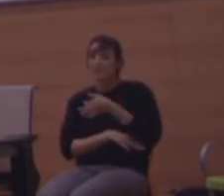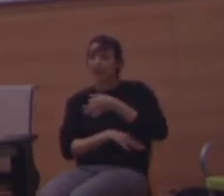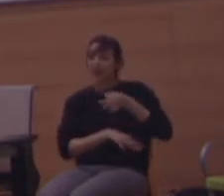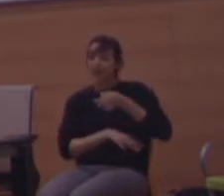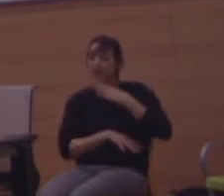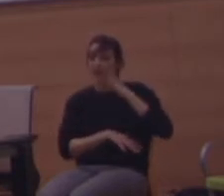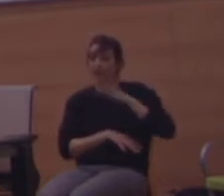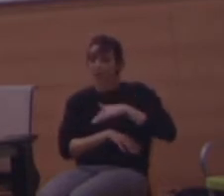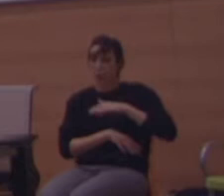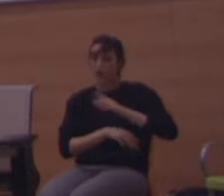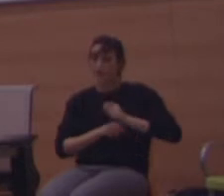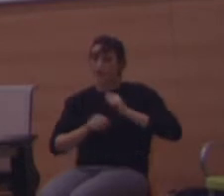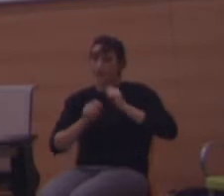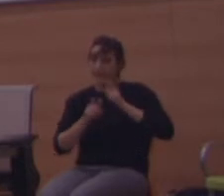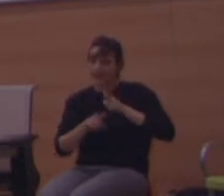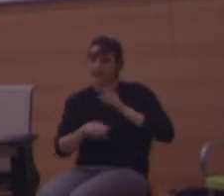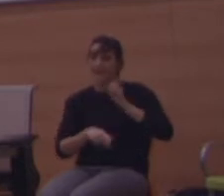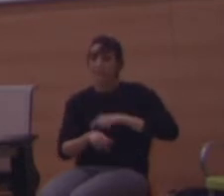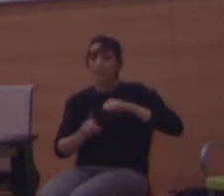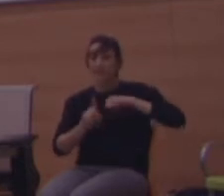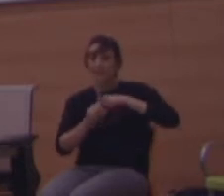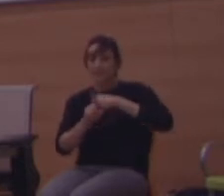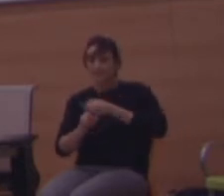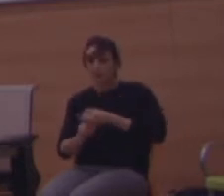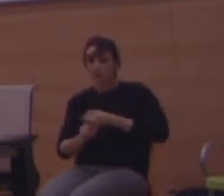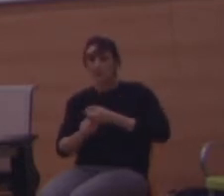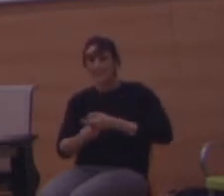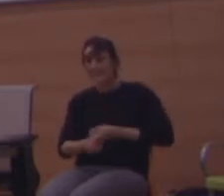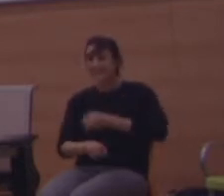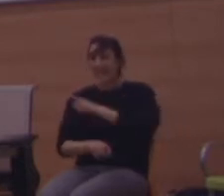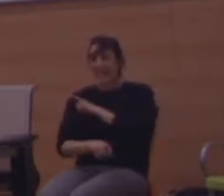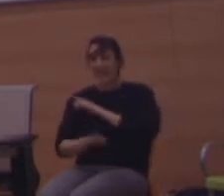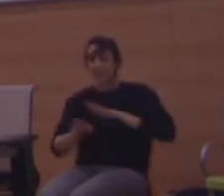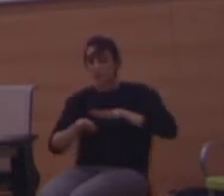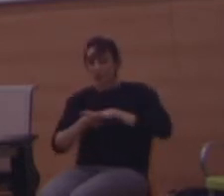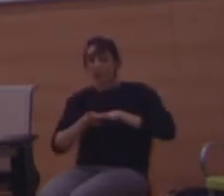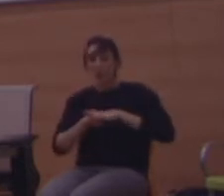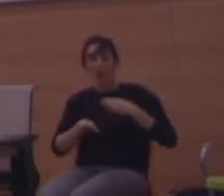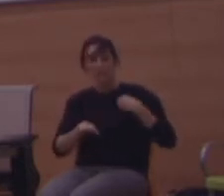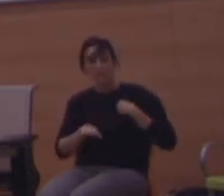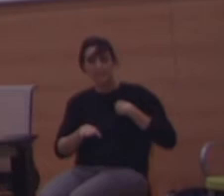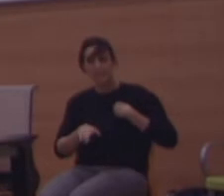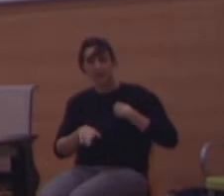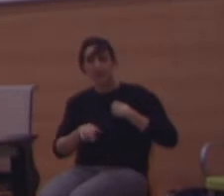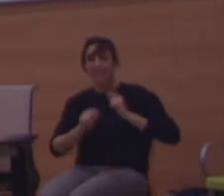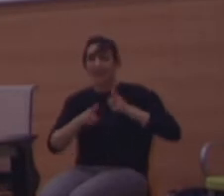usa para redistribuir las fuerzas, aliviar las presiones excesivas en algún área.